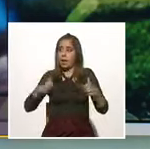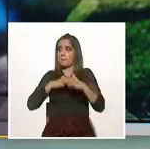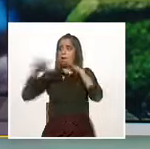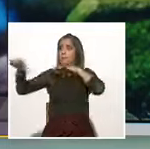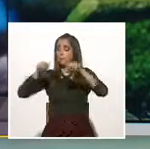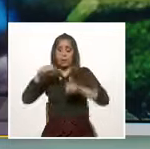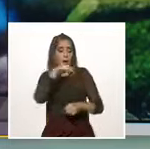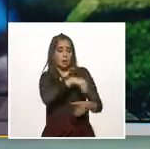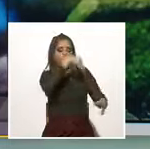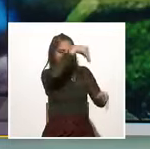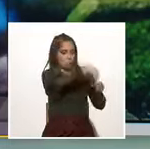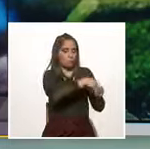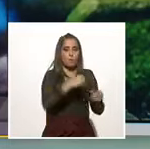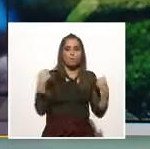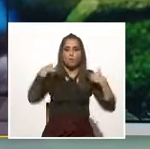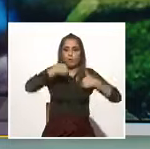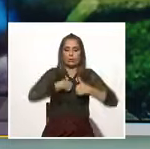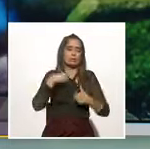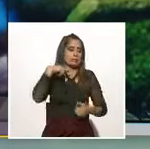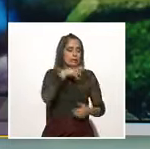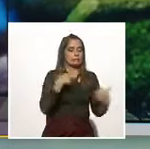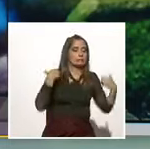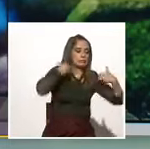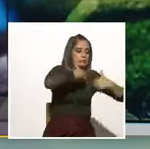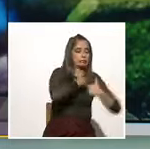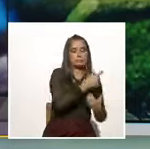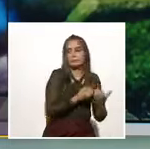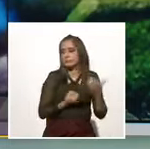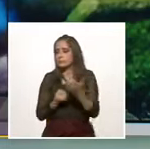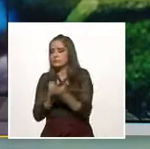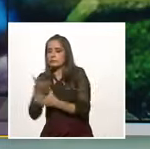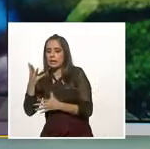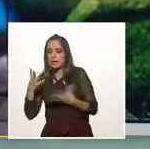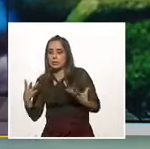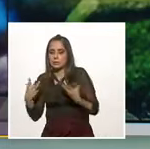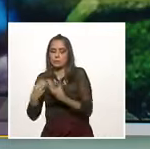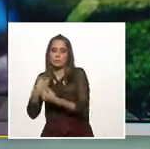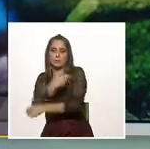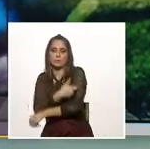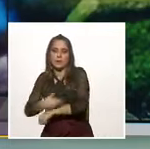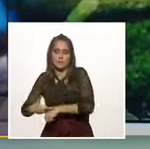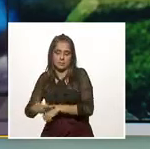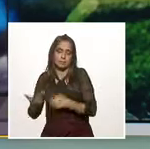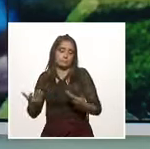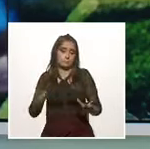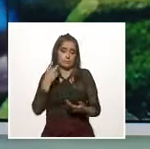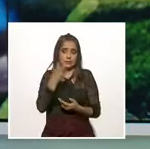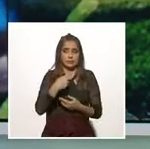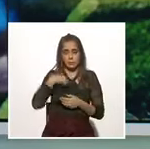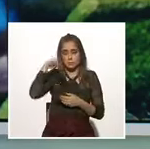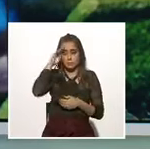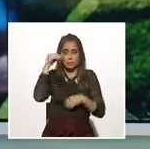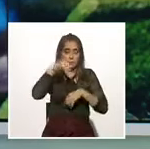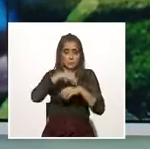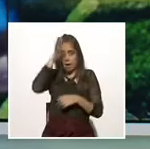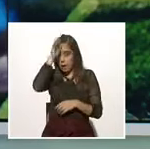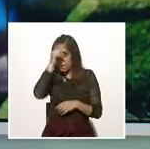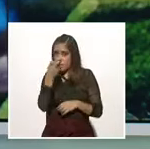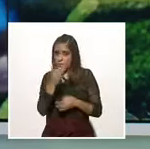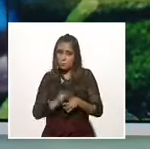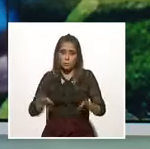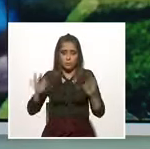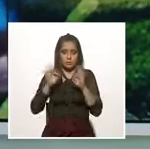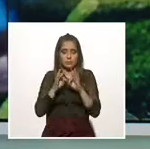tomas la mochila y sabes cómo actuar y sabes ya con tu familia cómo se van a poner de acuerdo. Eso me parece fundamental, ¿no? Así